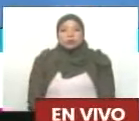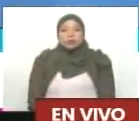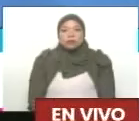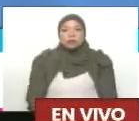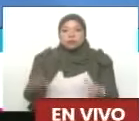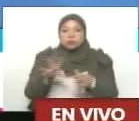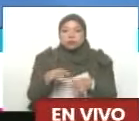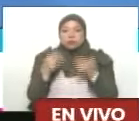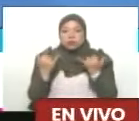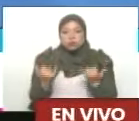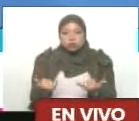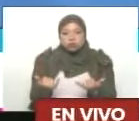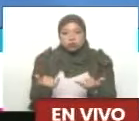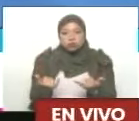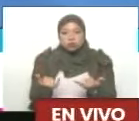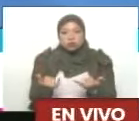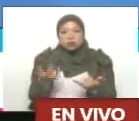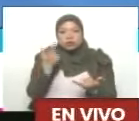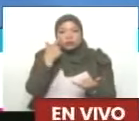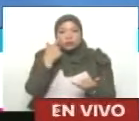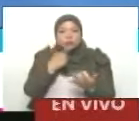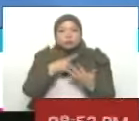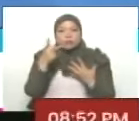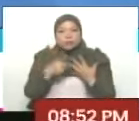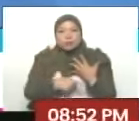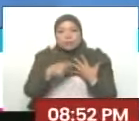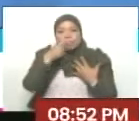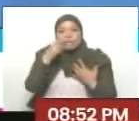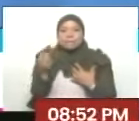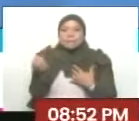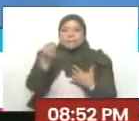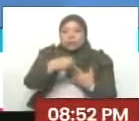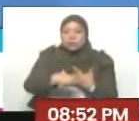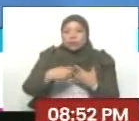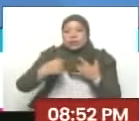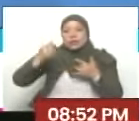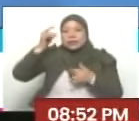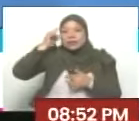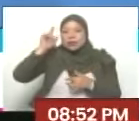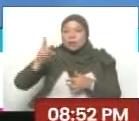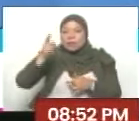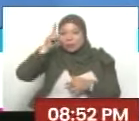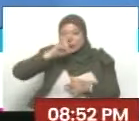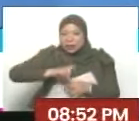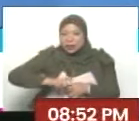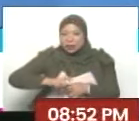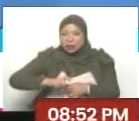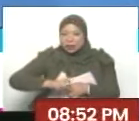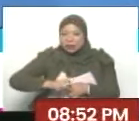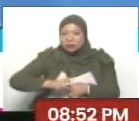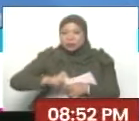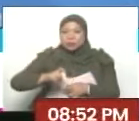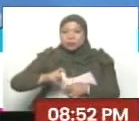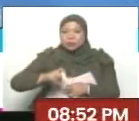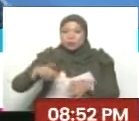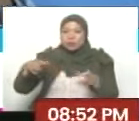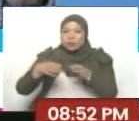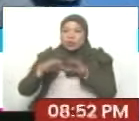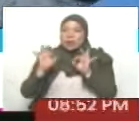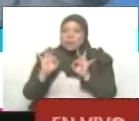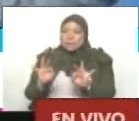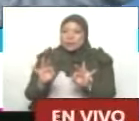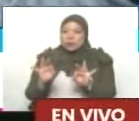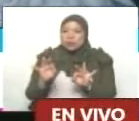sintonizando esta hora, estamos en el programa con Maduro Más, celebrando el primer año, y hemos hecho una ronda